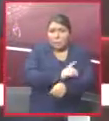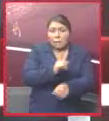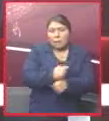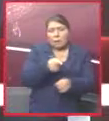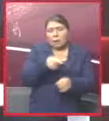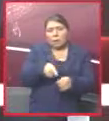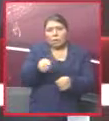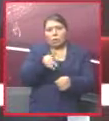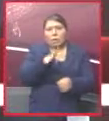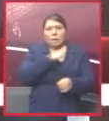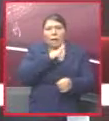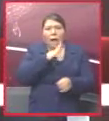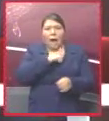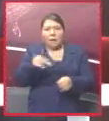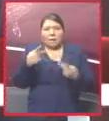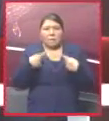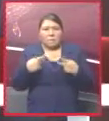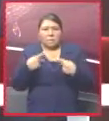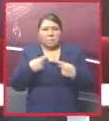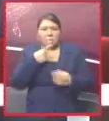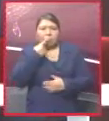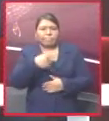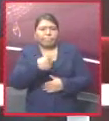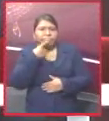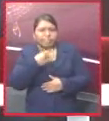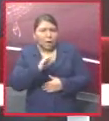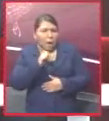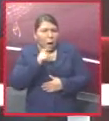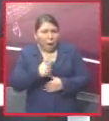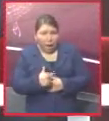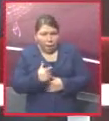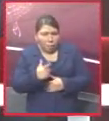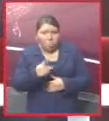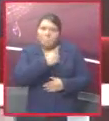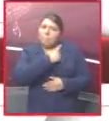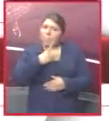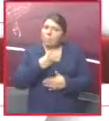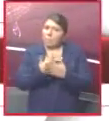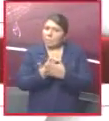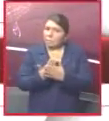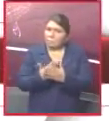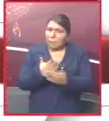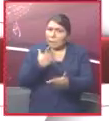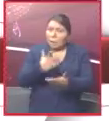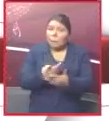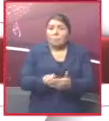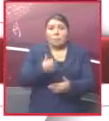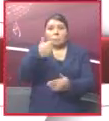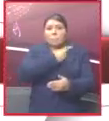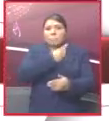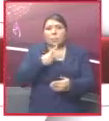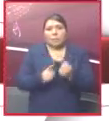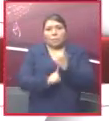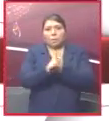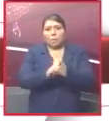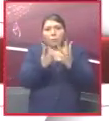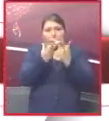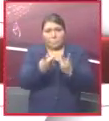casos en los que haya inconformidad o queja presentada, hasta en tanto no se solucione el asunto.